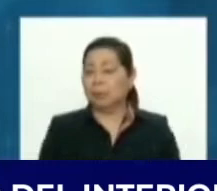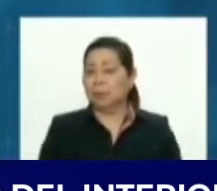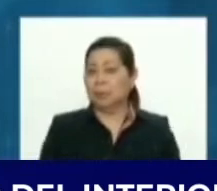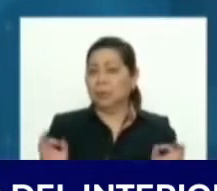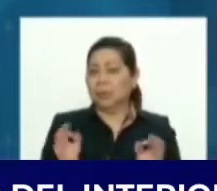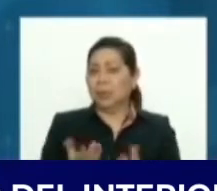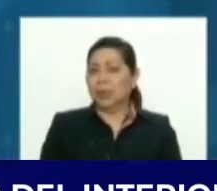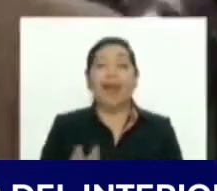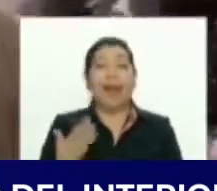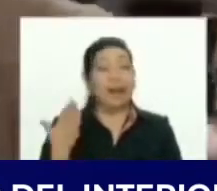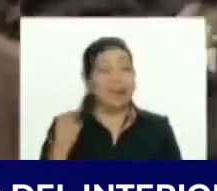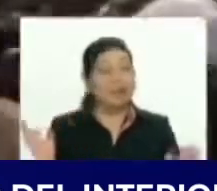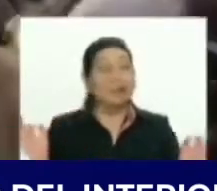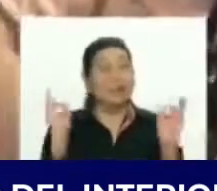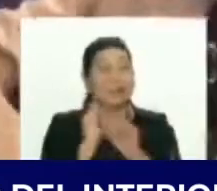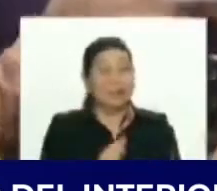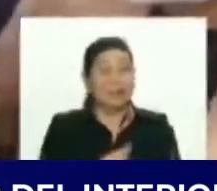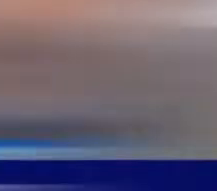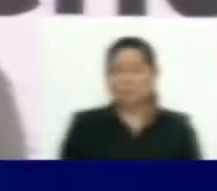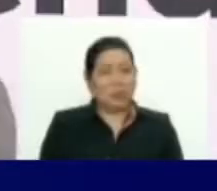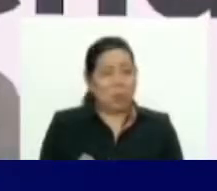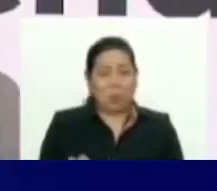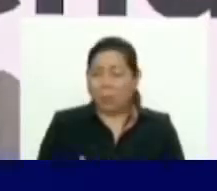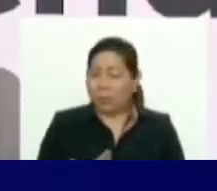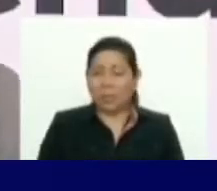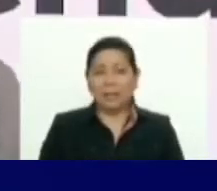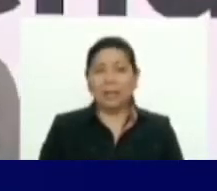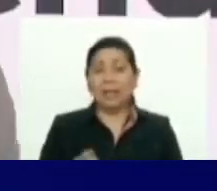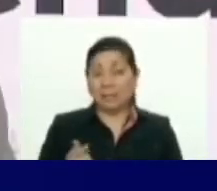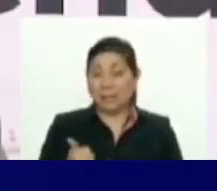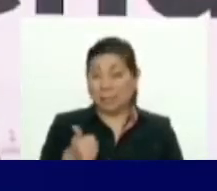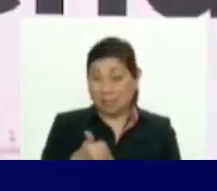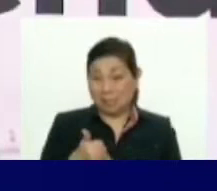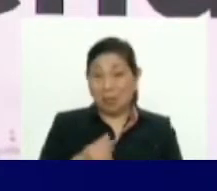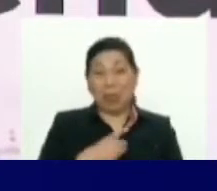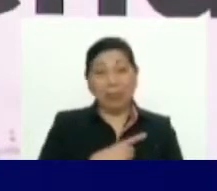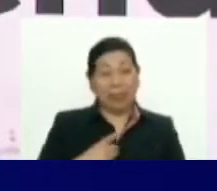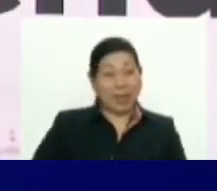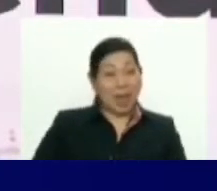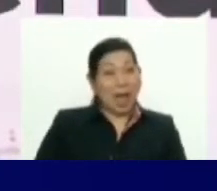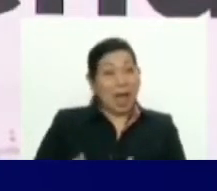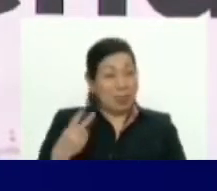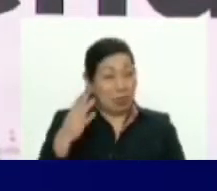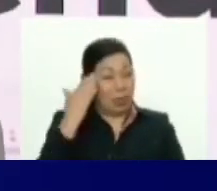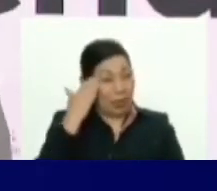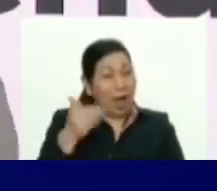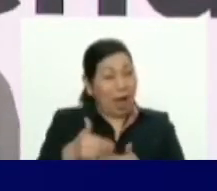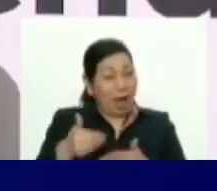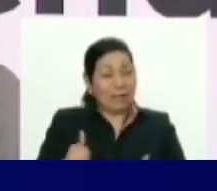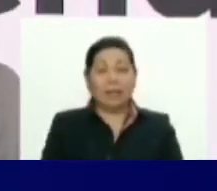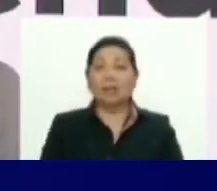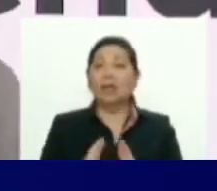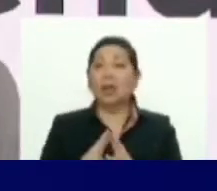el memorándum en que se informó la remoción de Colchado. Este mismo director, dos días antes de que se emita ese memorándum,